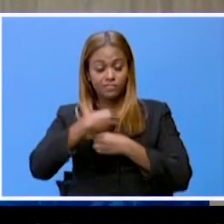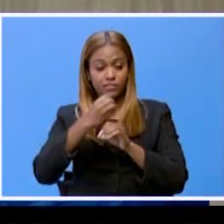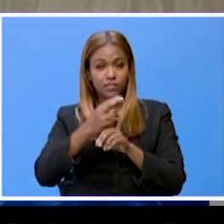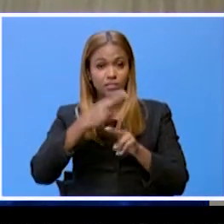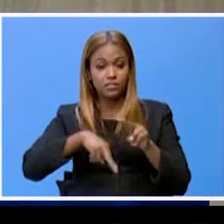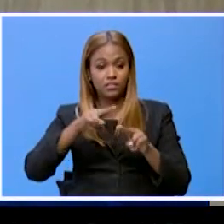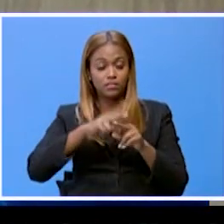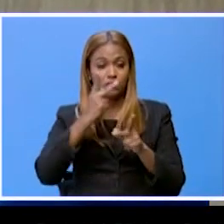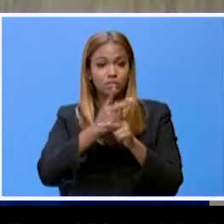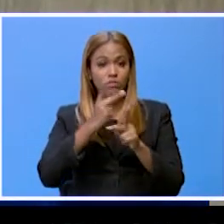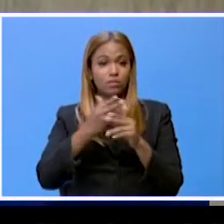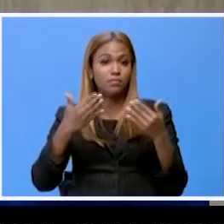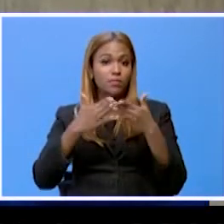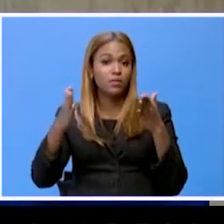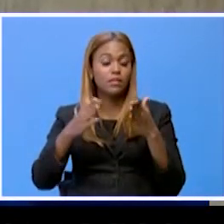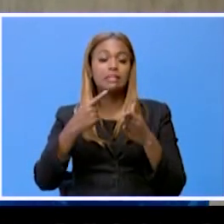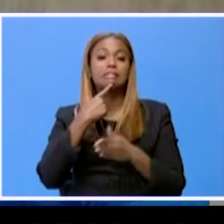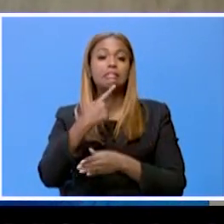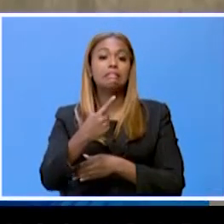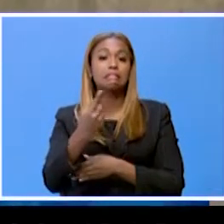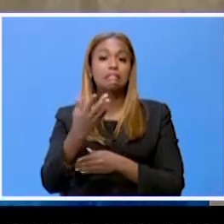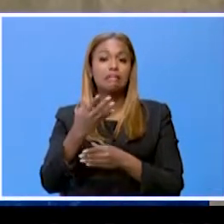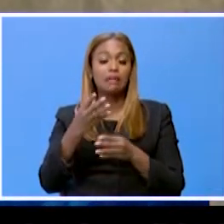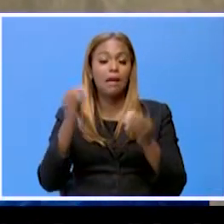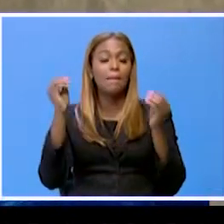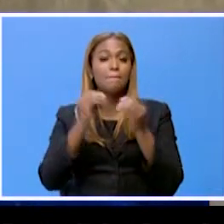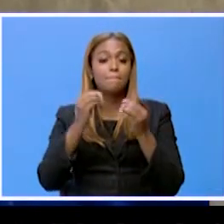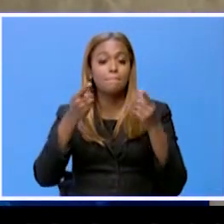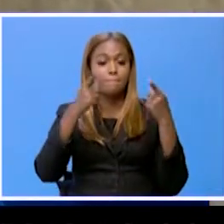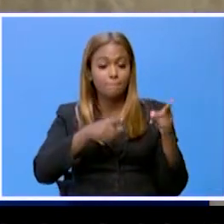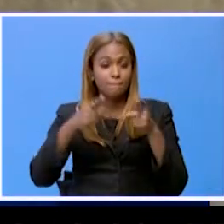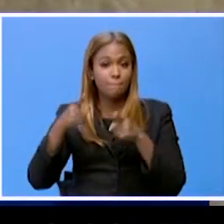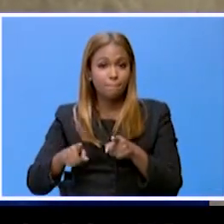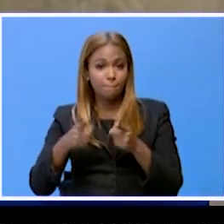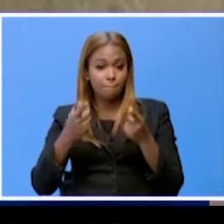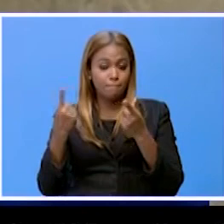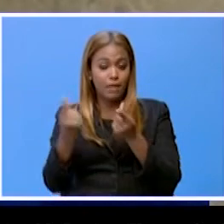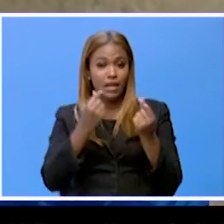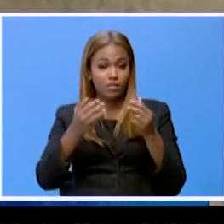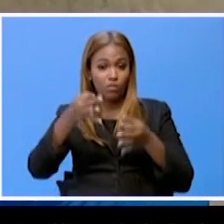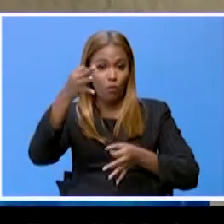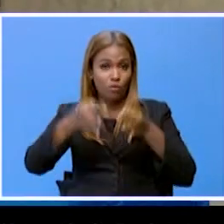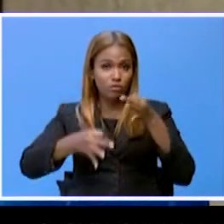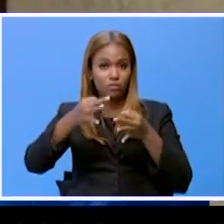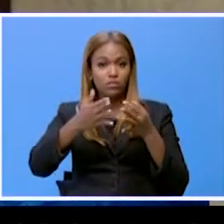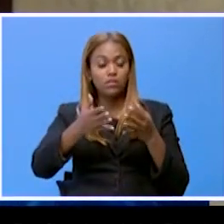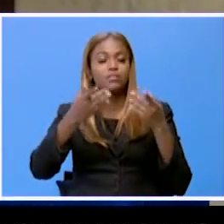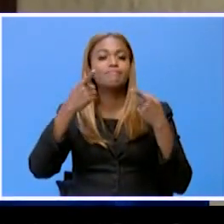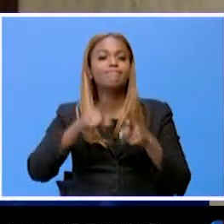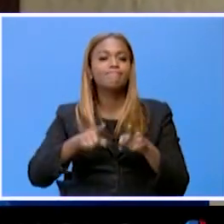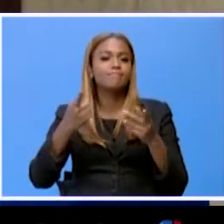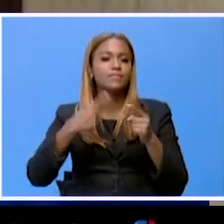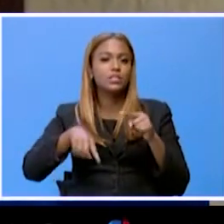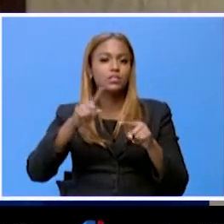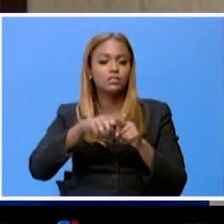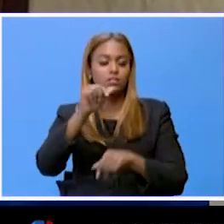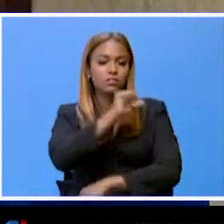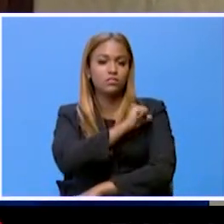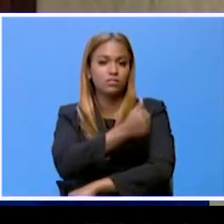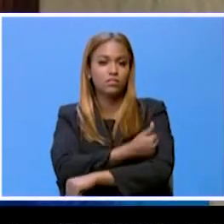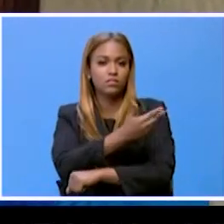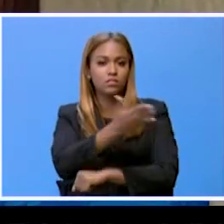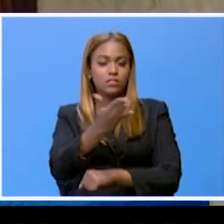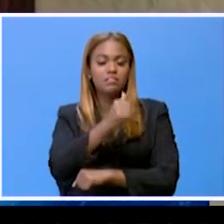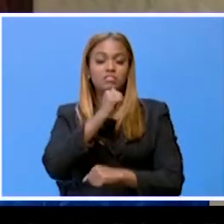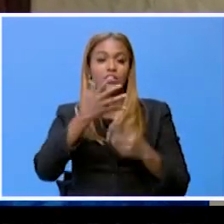de Defensa Pública denunció que la forma más frecuente de injerencia en asuntos judiciales se desarrollaba cuando las autoridades